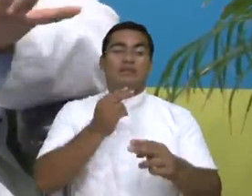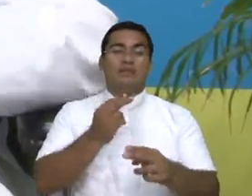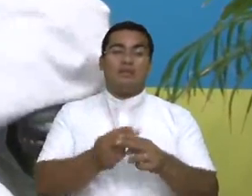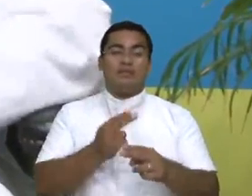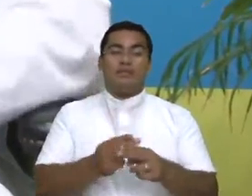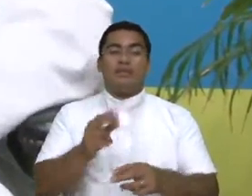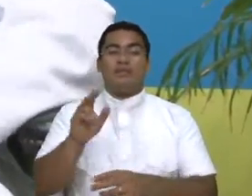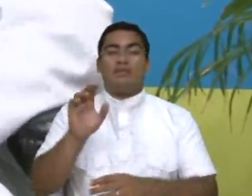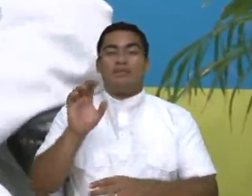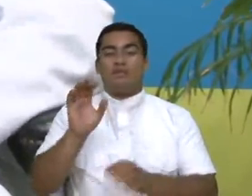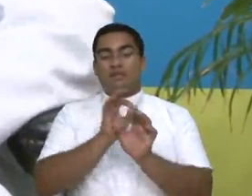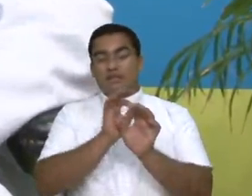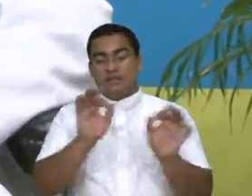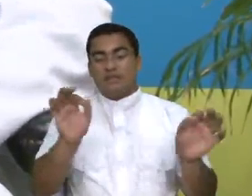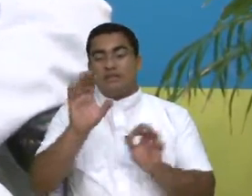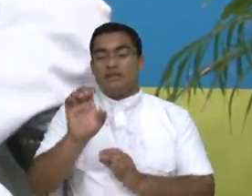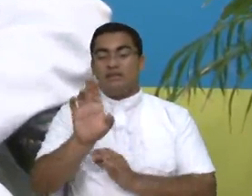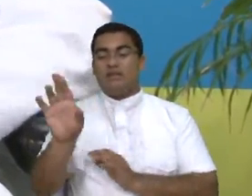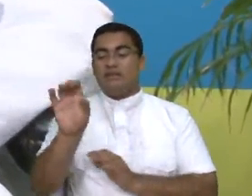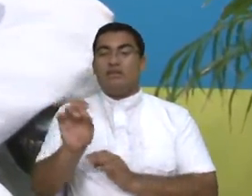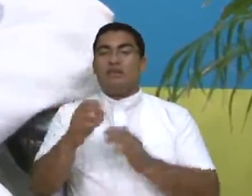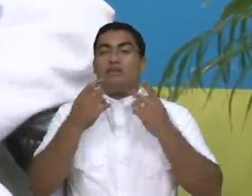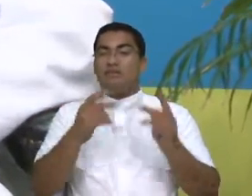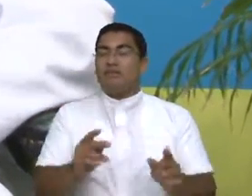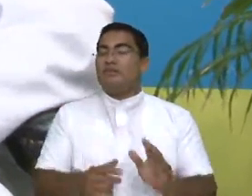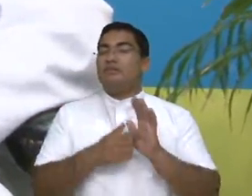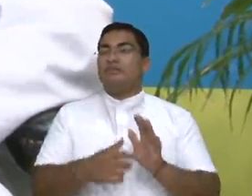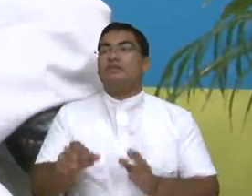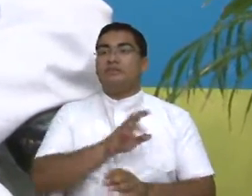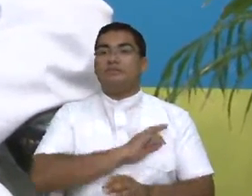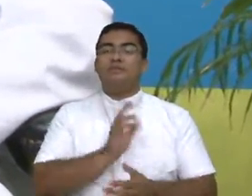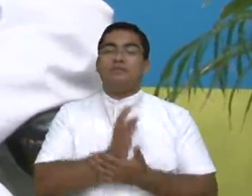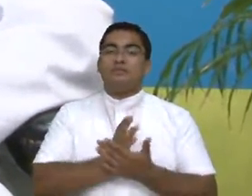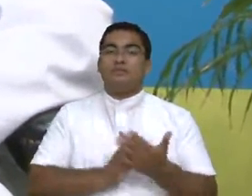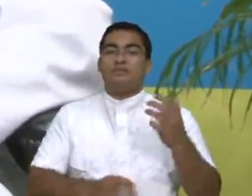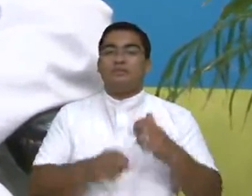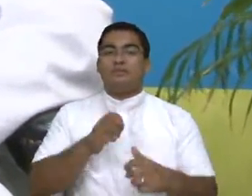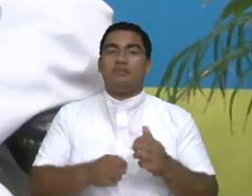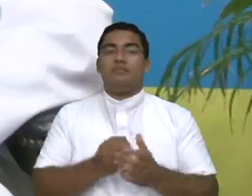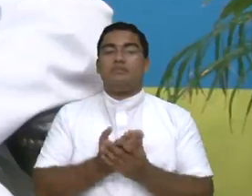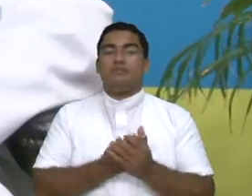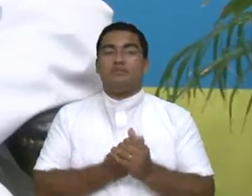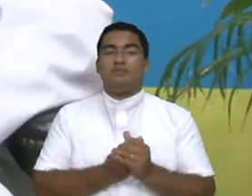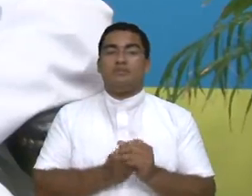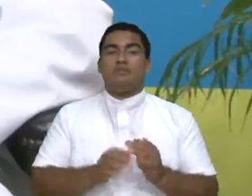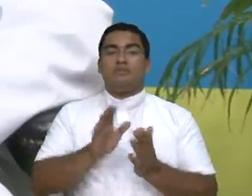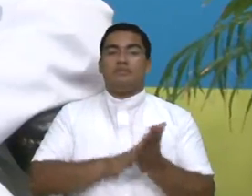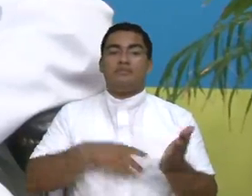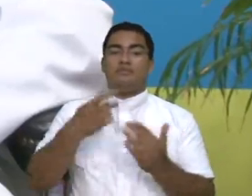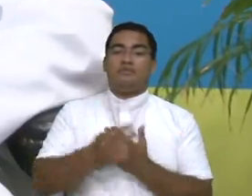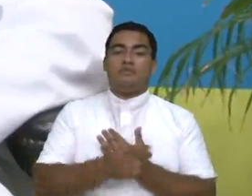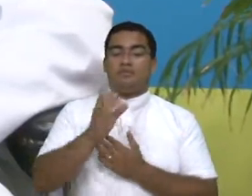se ha dejado a un lado esa acepción, que también existen ese tipo de problemas, y los vemos también en el programa de coagulopatías que